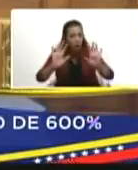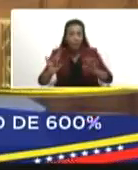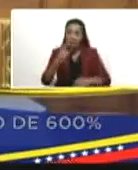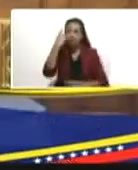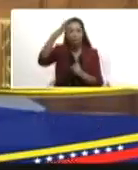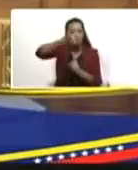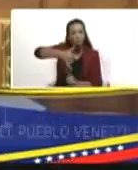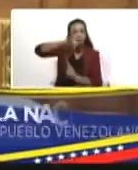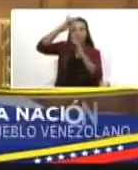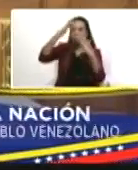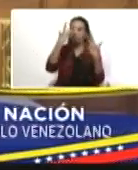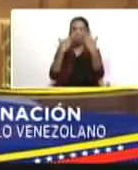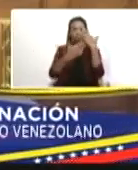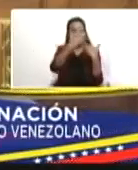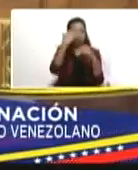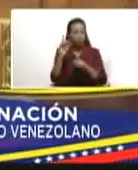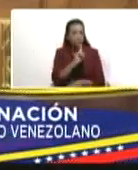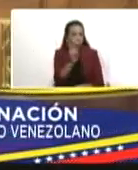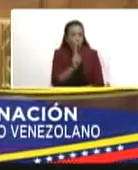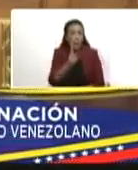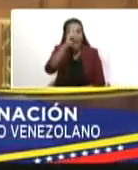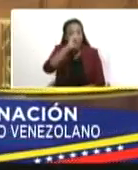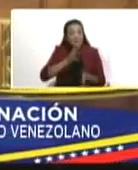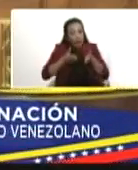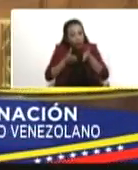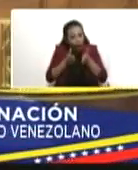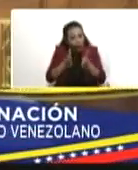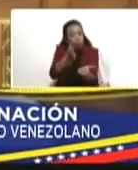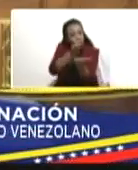nadje enga